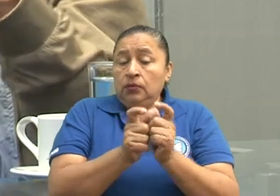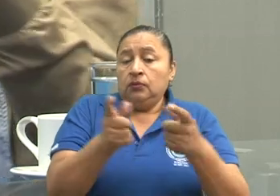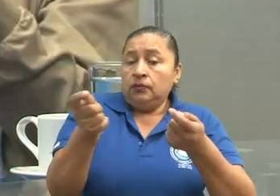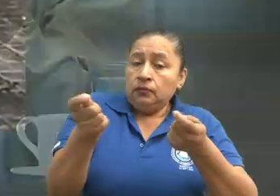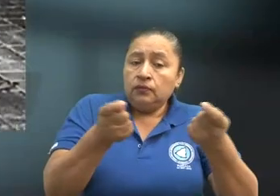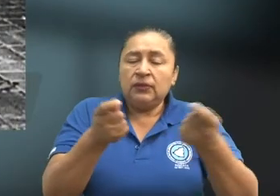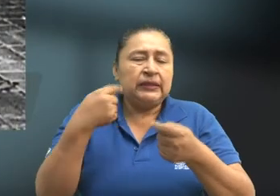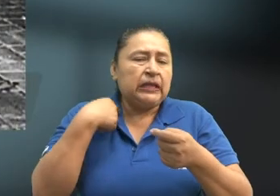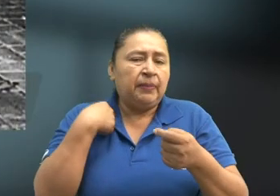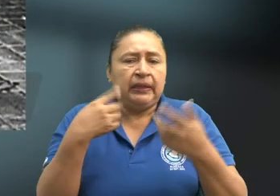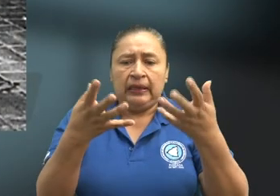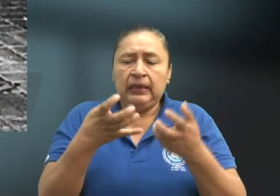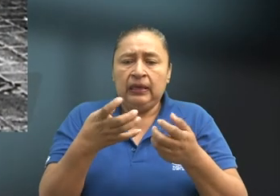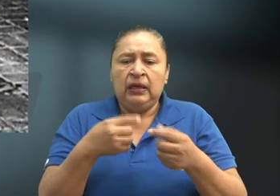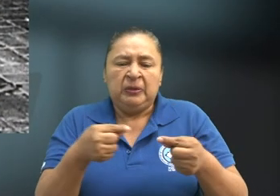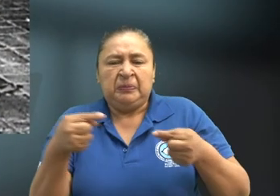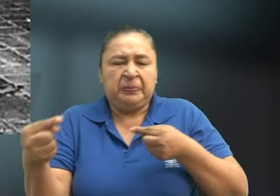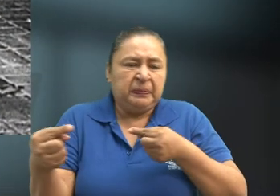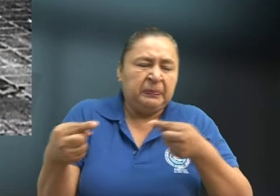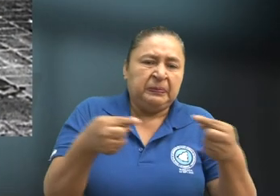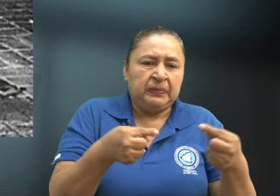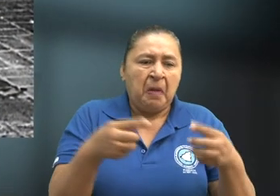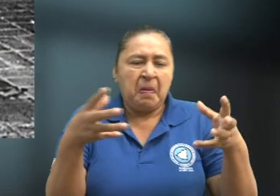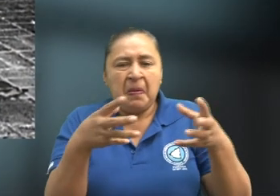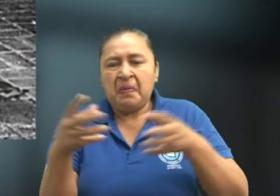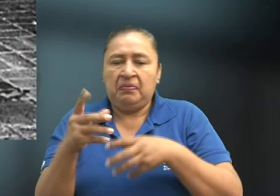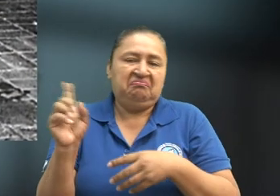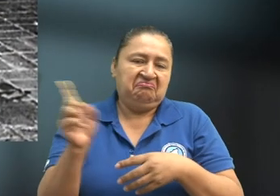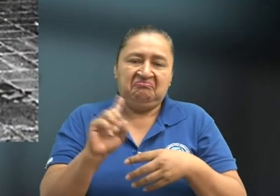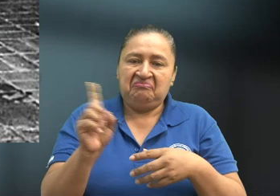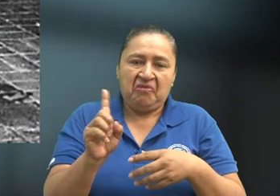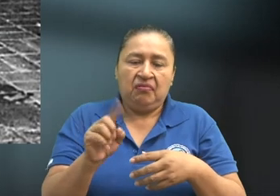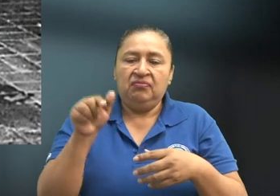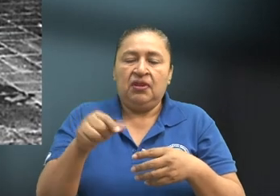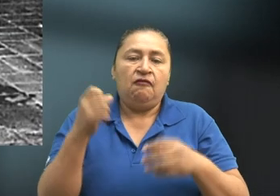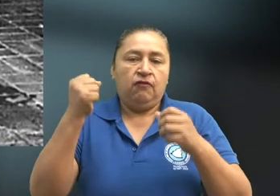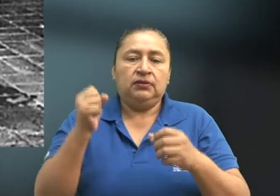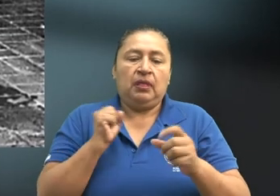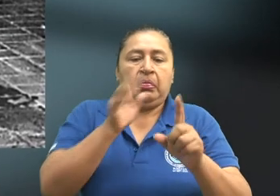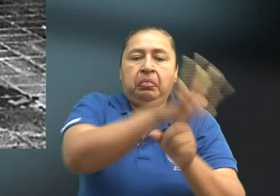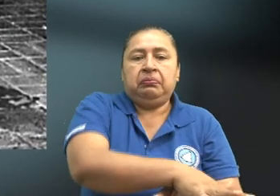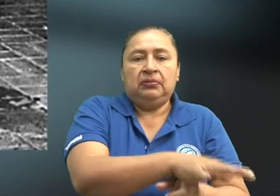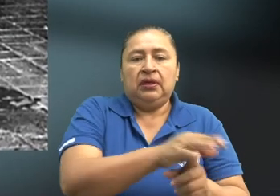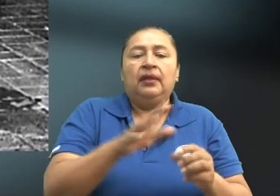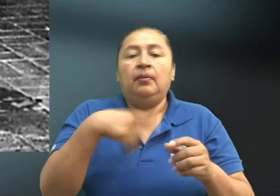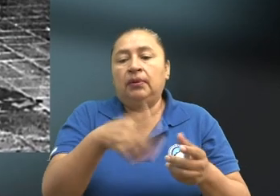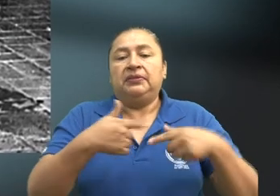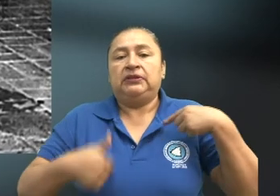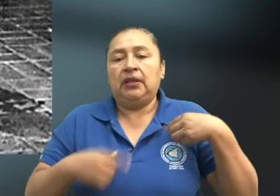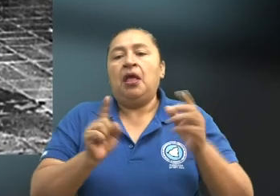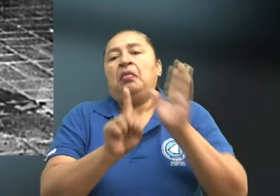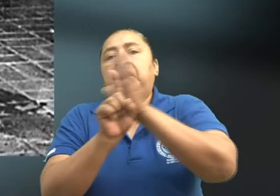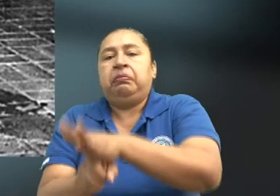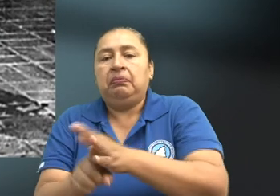sectores dominantes quisieron resolver sus contradicciones por la vía de la fuerza, por la vía del golpe, ¿verdad? Y esto me